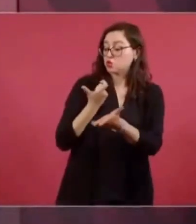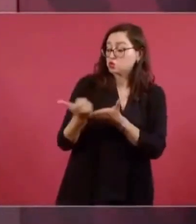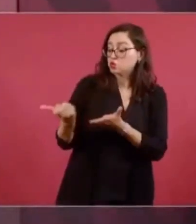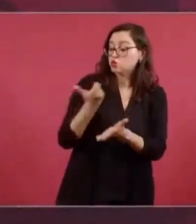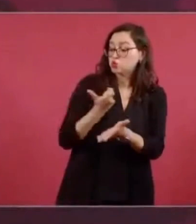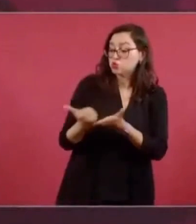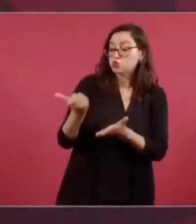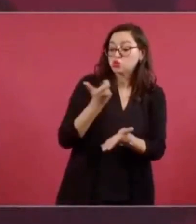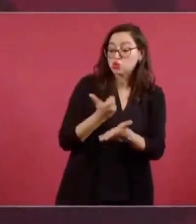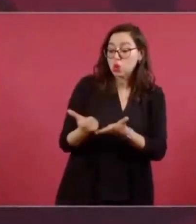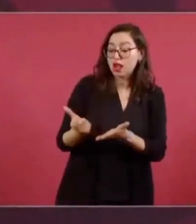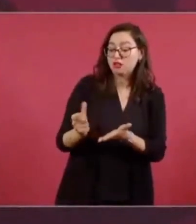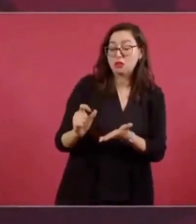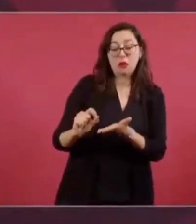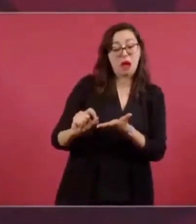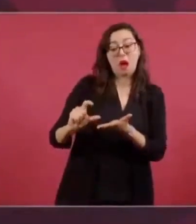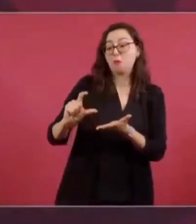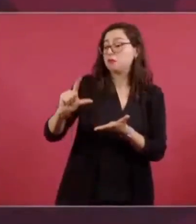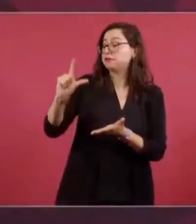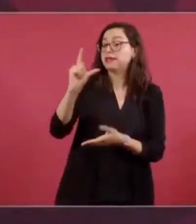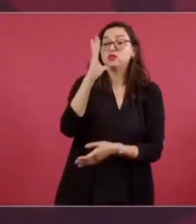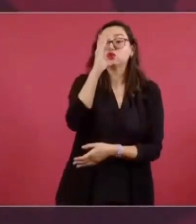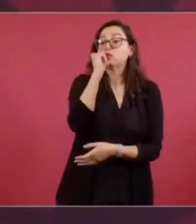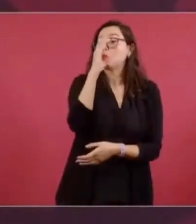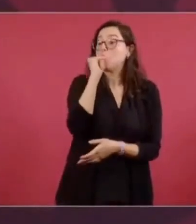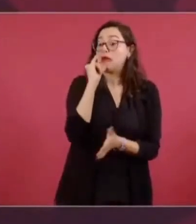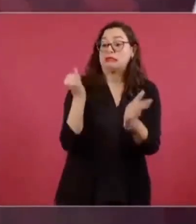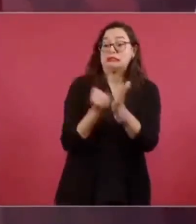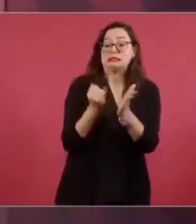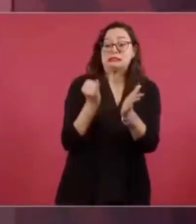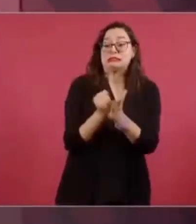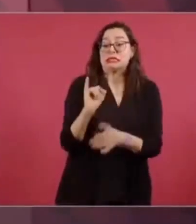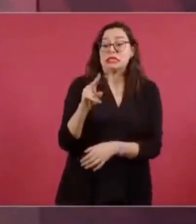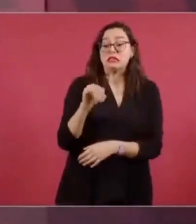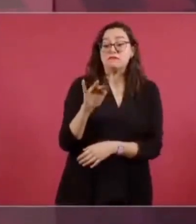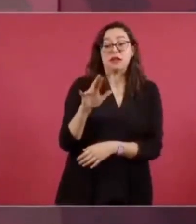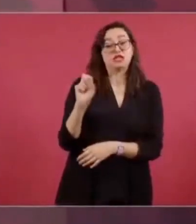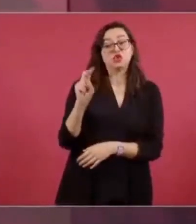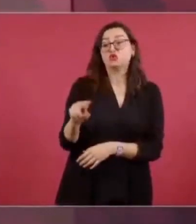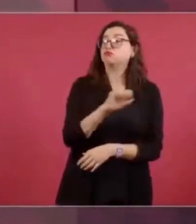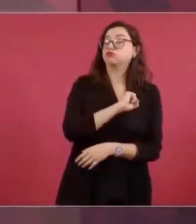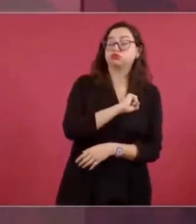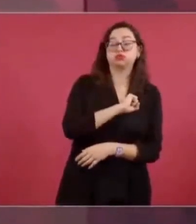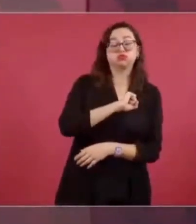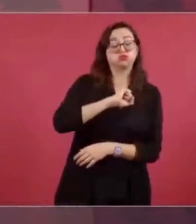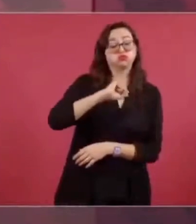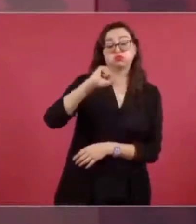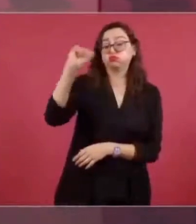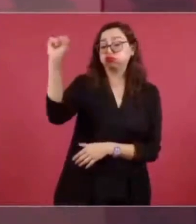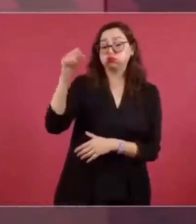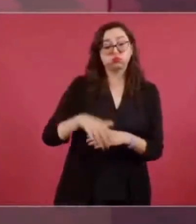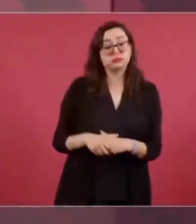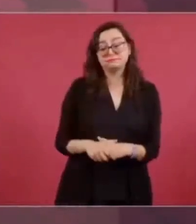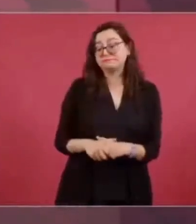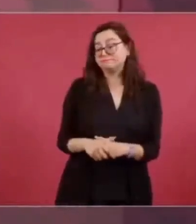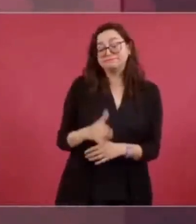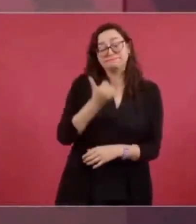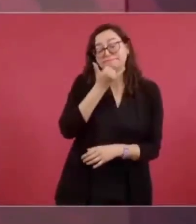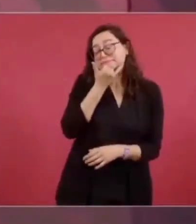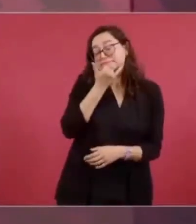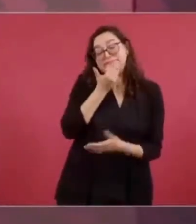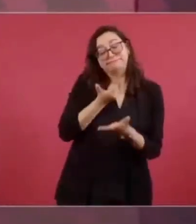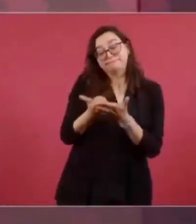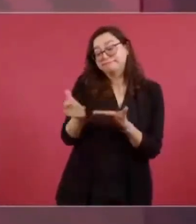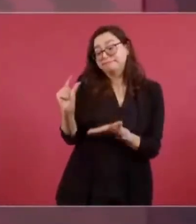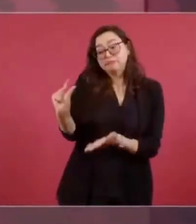así también mintieron mucho de que el problema